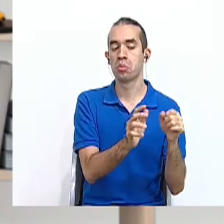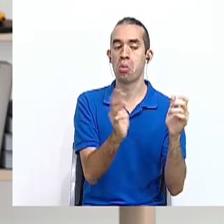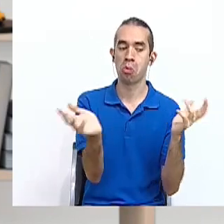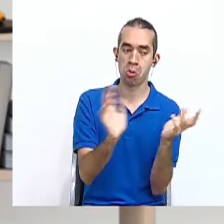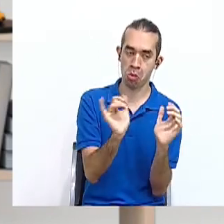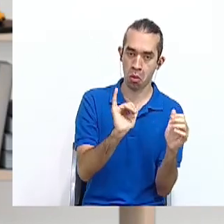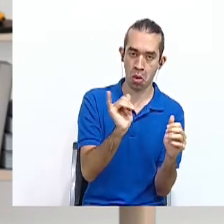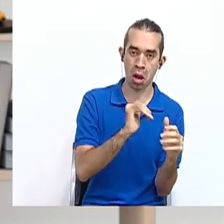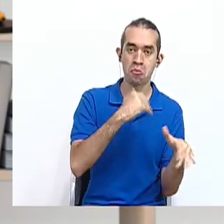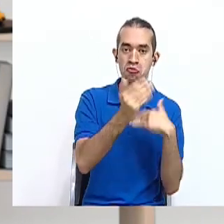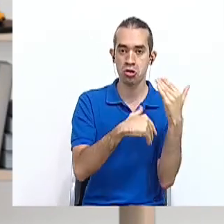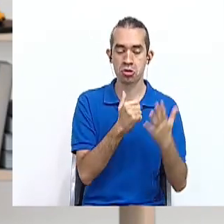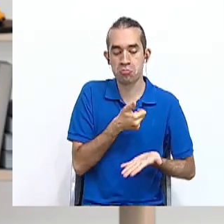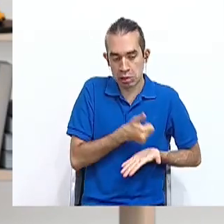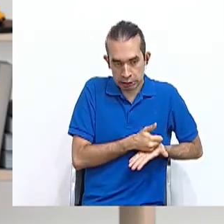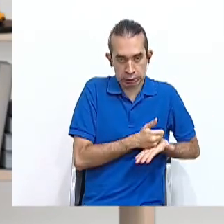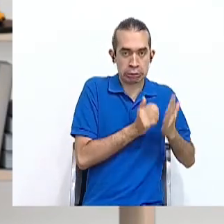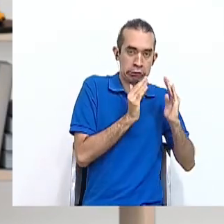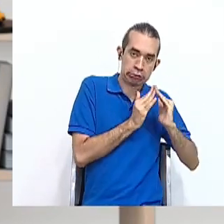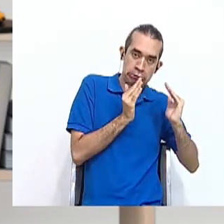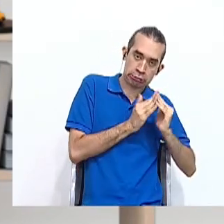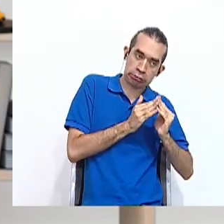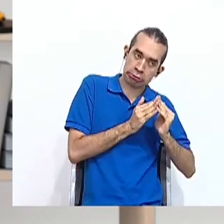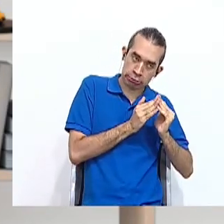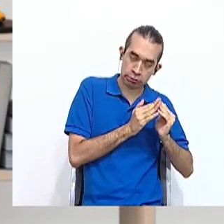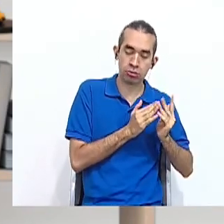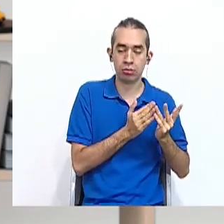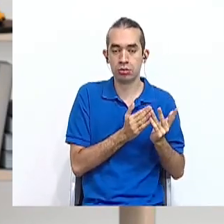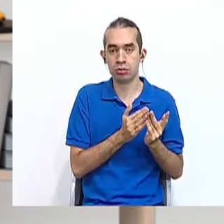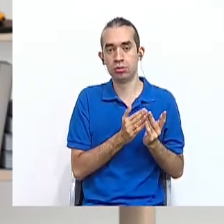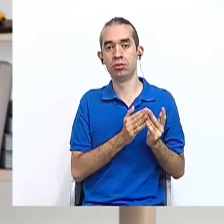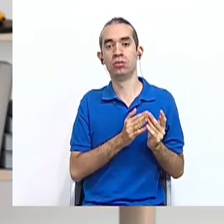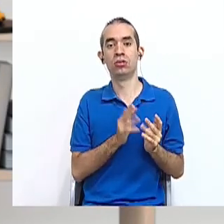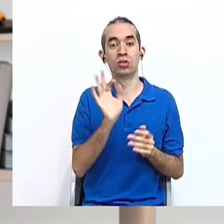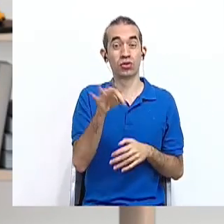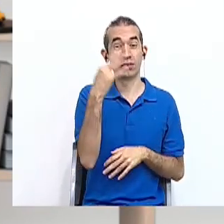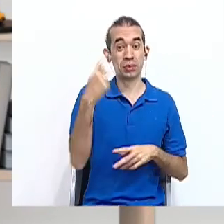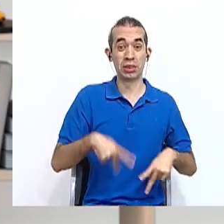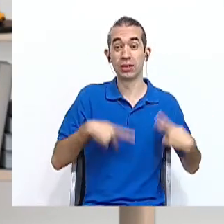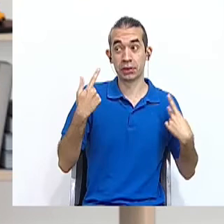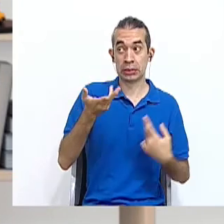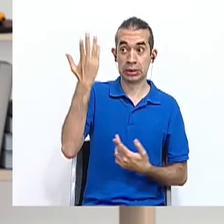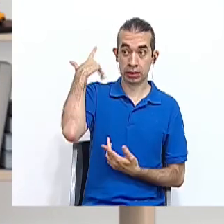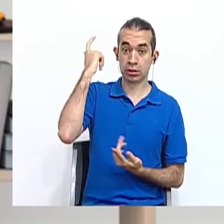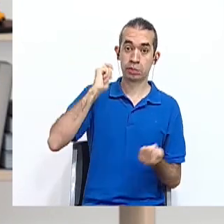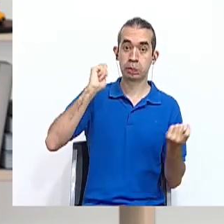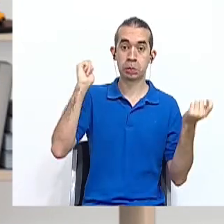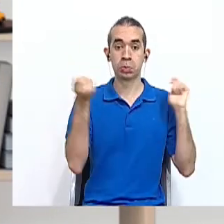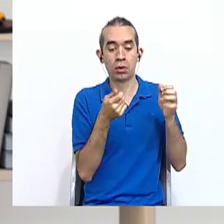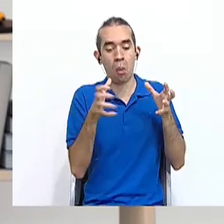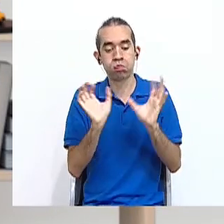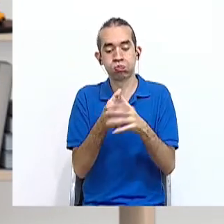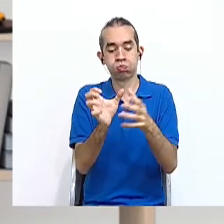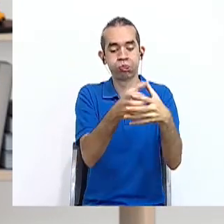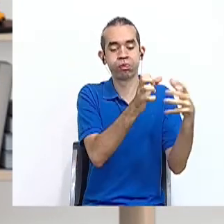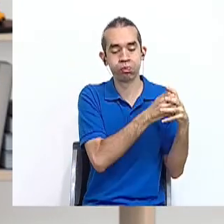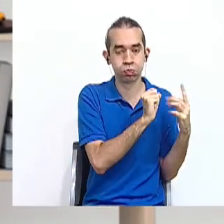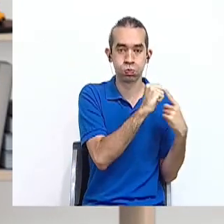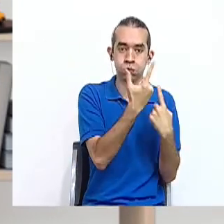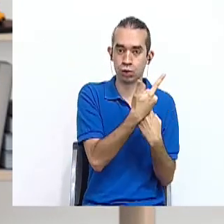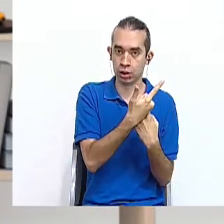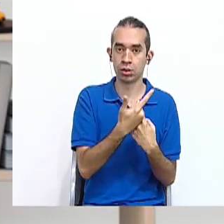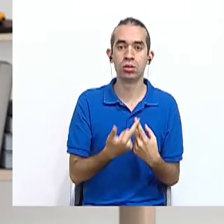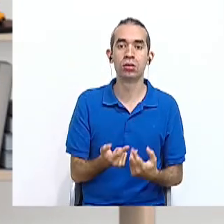cómo hemos tenido que estar recluidos en nuestras casas y cómo aquella forma de vida ha cambiado a pequeñas burbujas sociales. Ahí puede